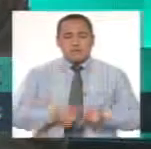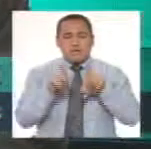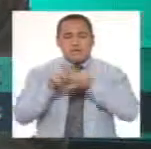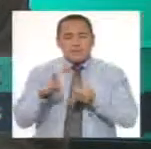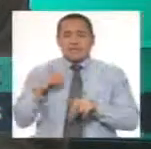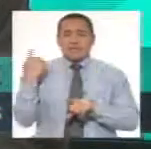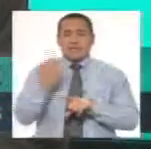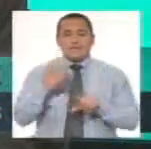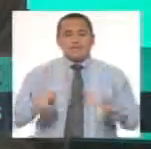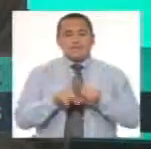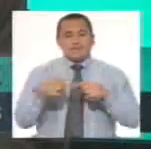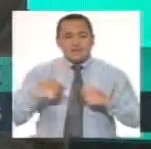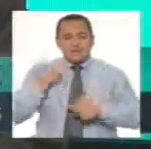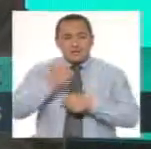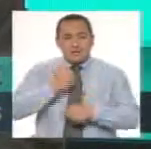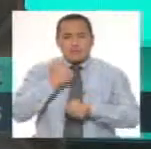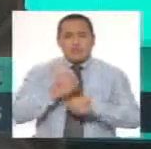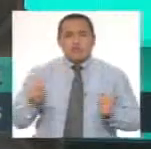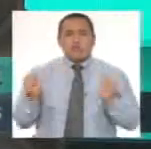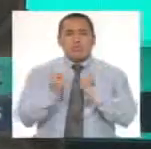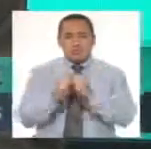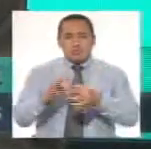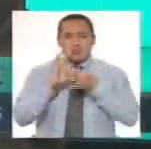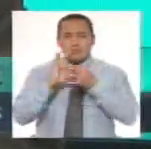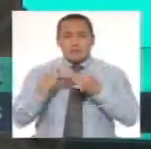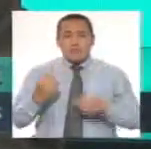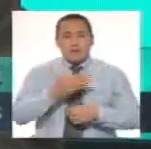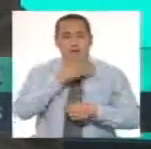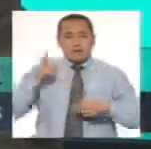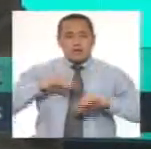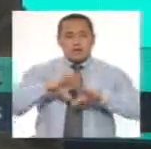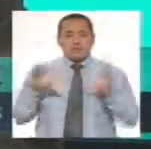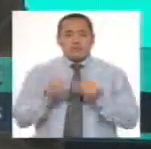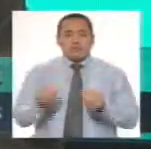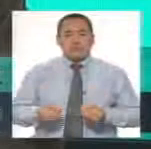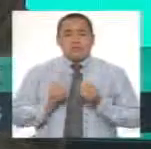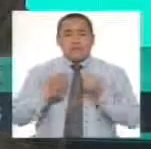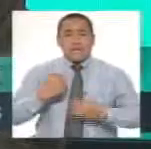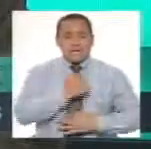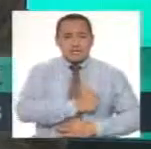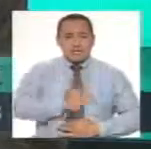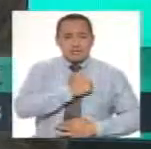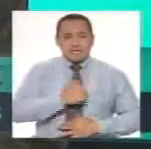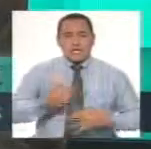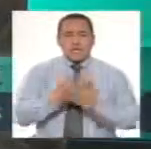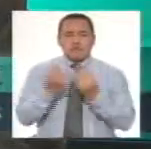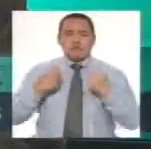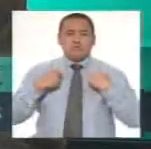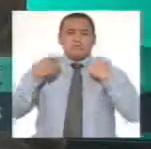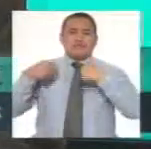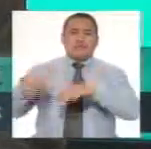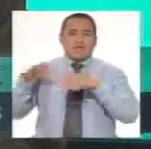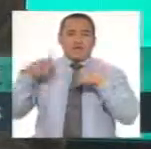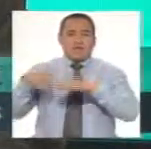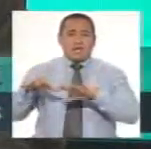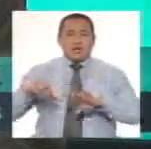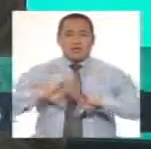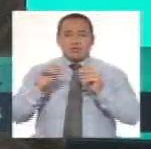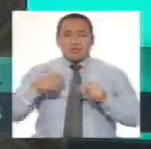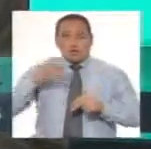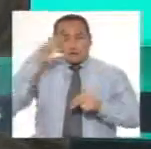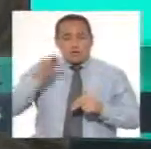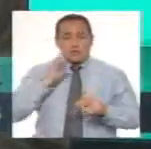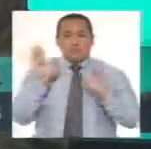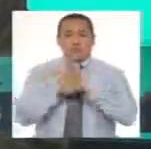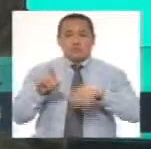central, y tenemos que trabajar todos unidos en poder mejorar esto, porque lastimosamente ha habido mucha dejadez en este tema y creo que ha llegado el momento